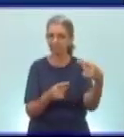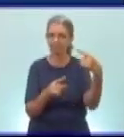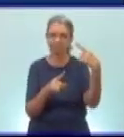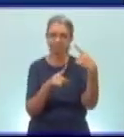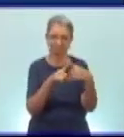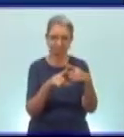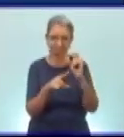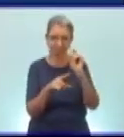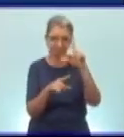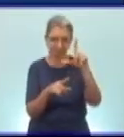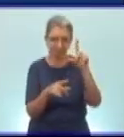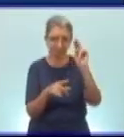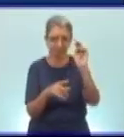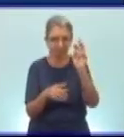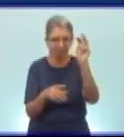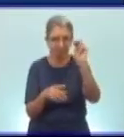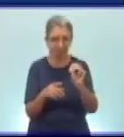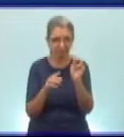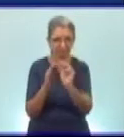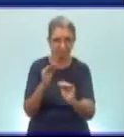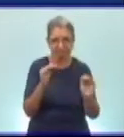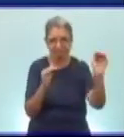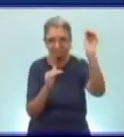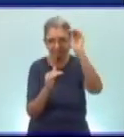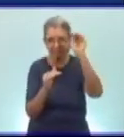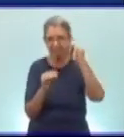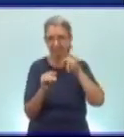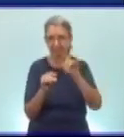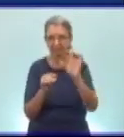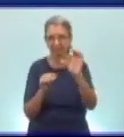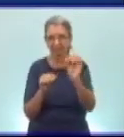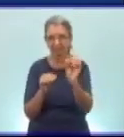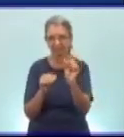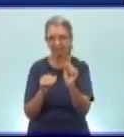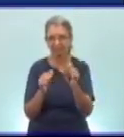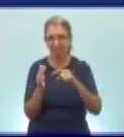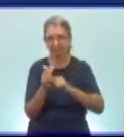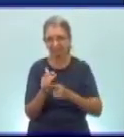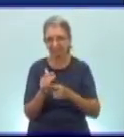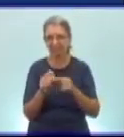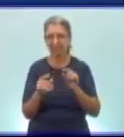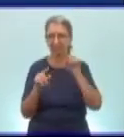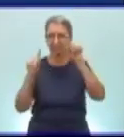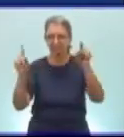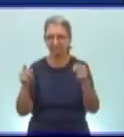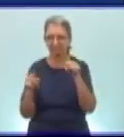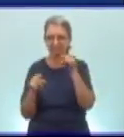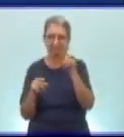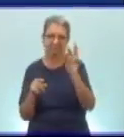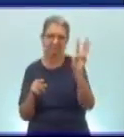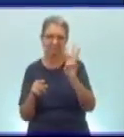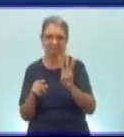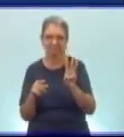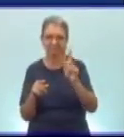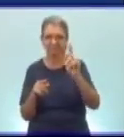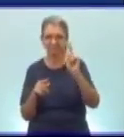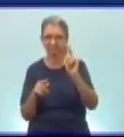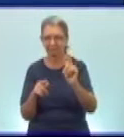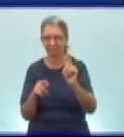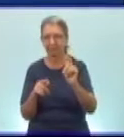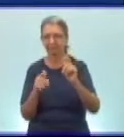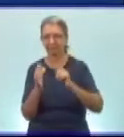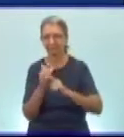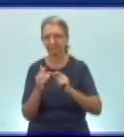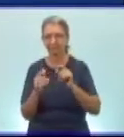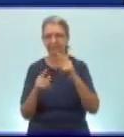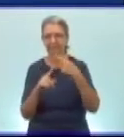máxima, o sea, la elongación máxima o amplitud de las oscilaciones por el coseno de la frecuencia cíclica por t, más, repito, la fase